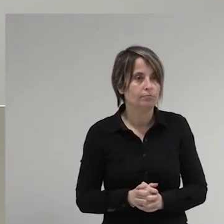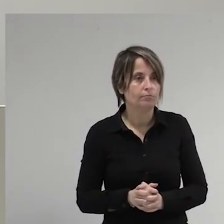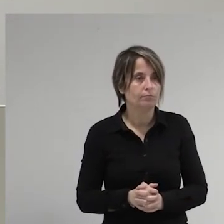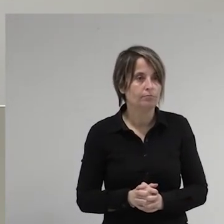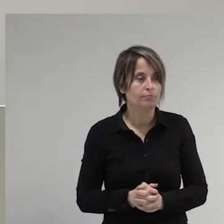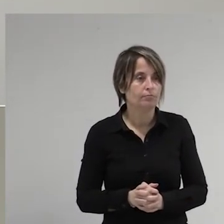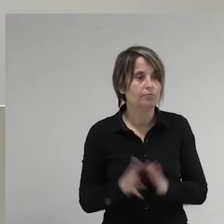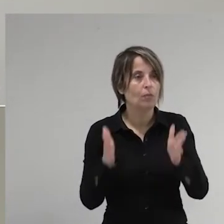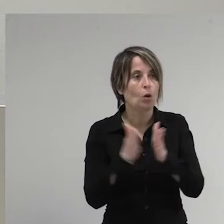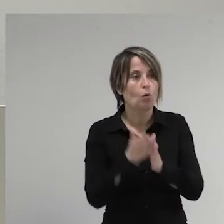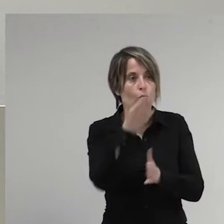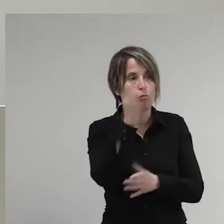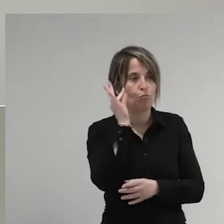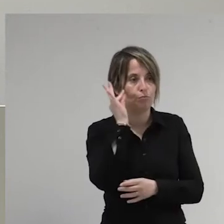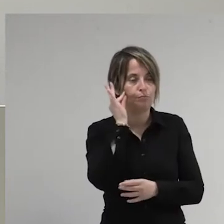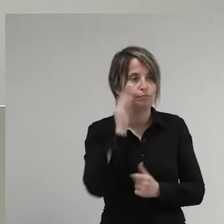La compañera.